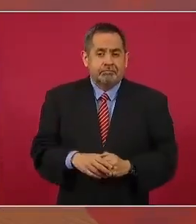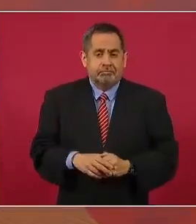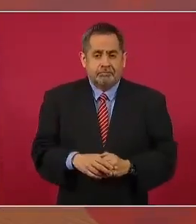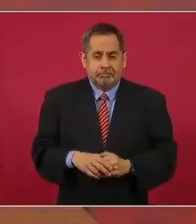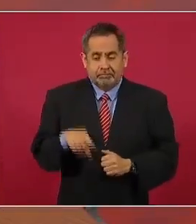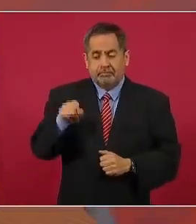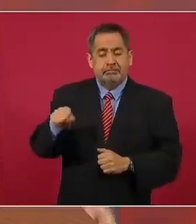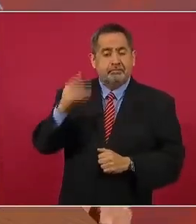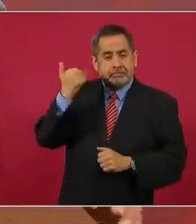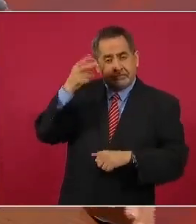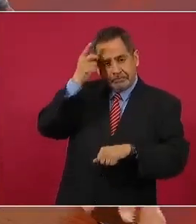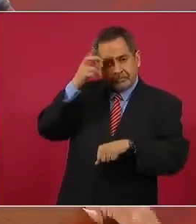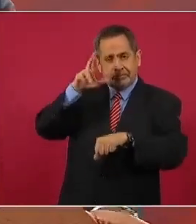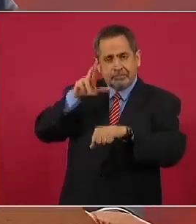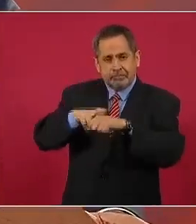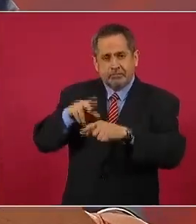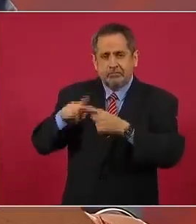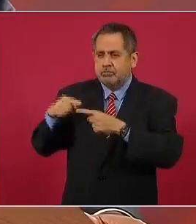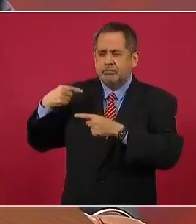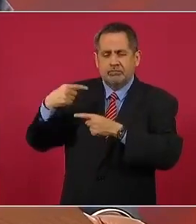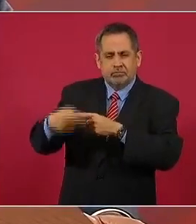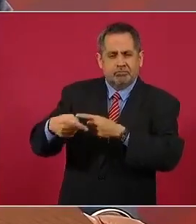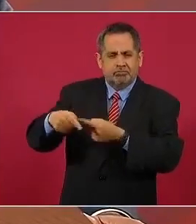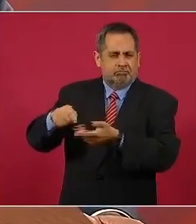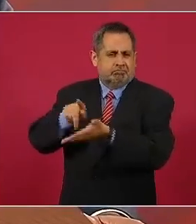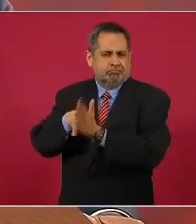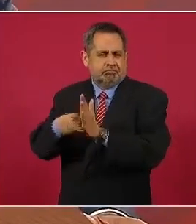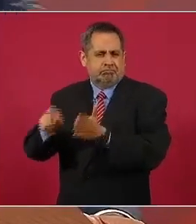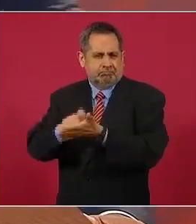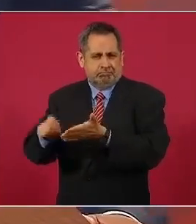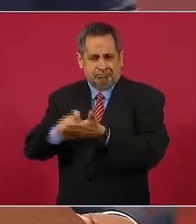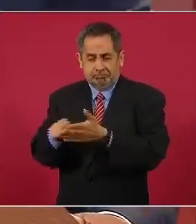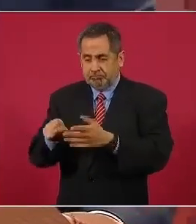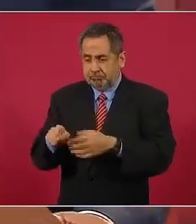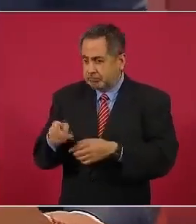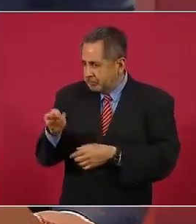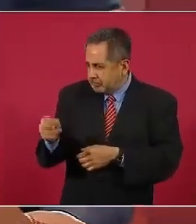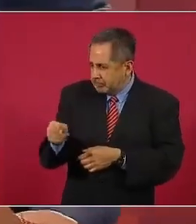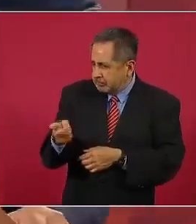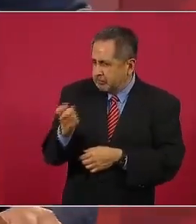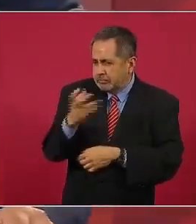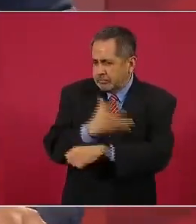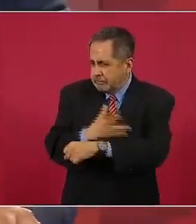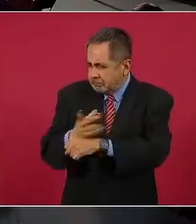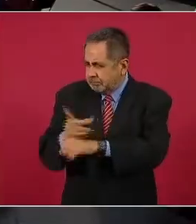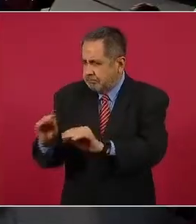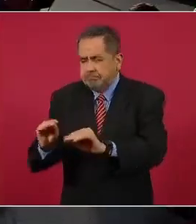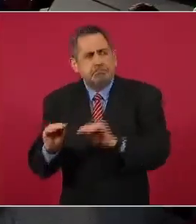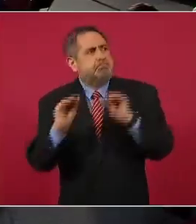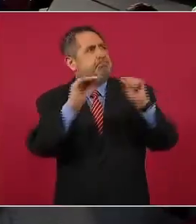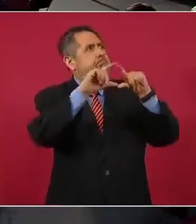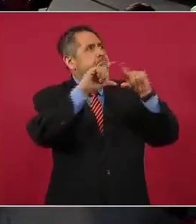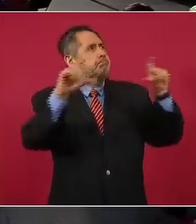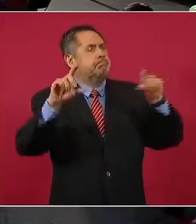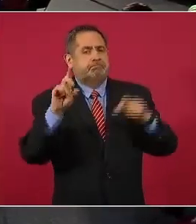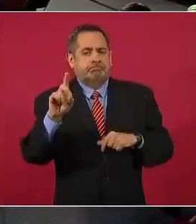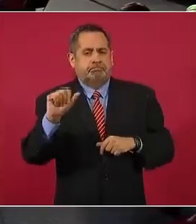El director del Hijo del Aguizote. Así se llama la sala. Daniel